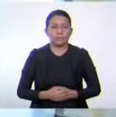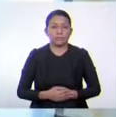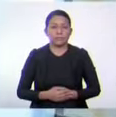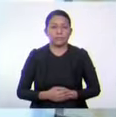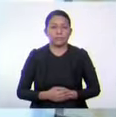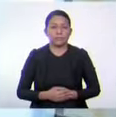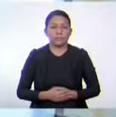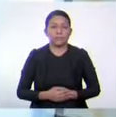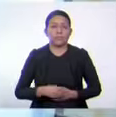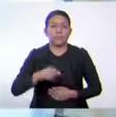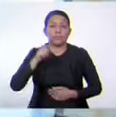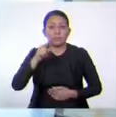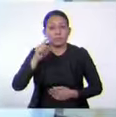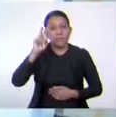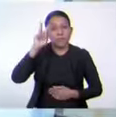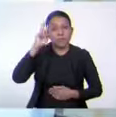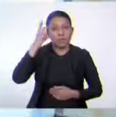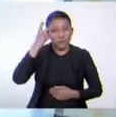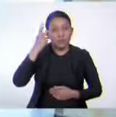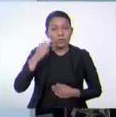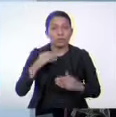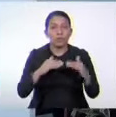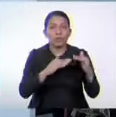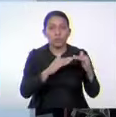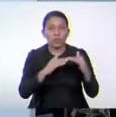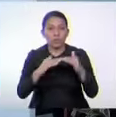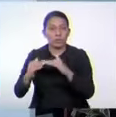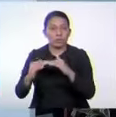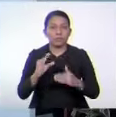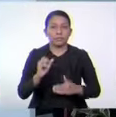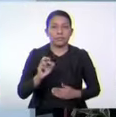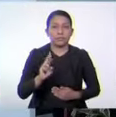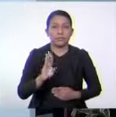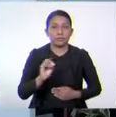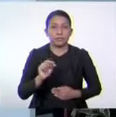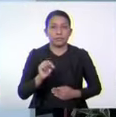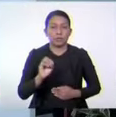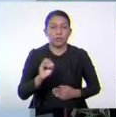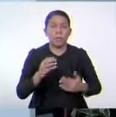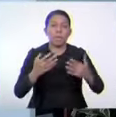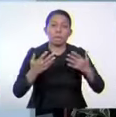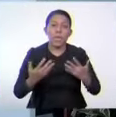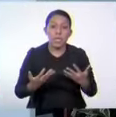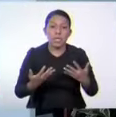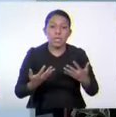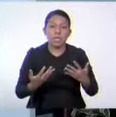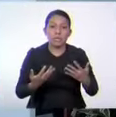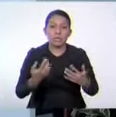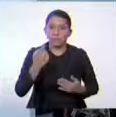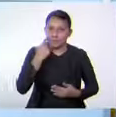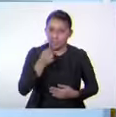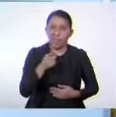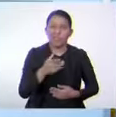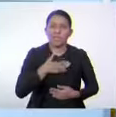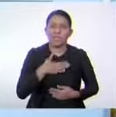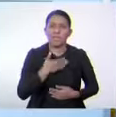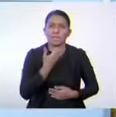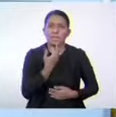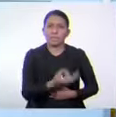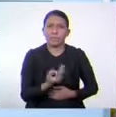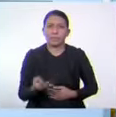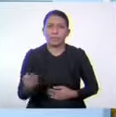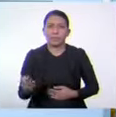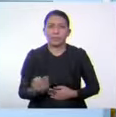Esto remarca una estabilidad del carbono, pero bien en él sucede un fenómeno, y es que